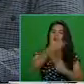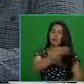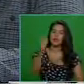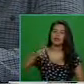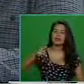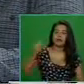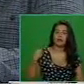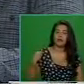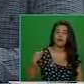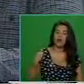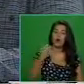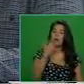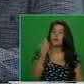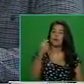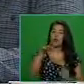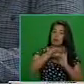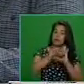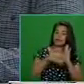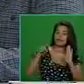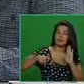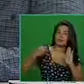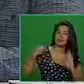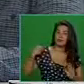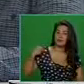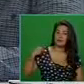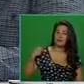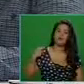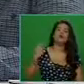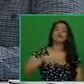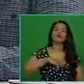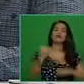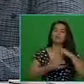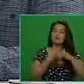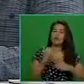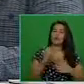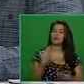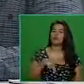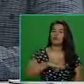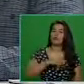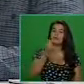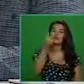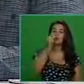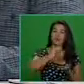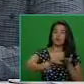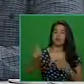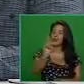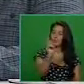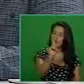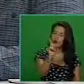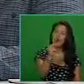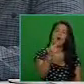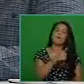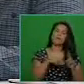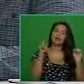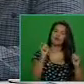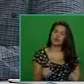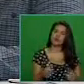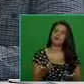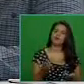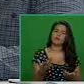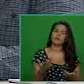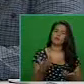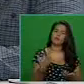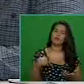digamos, requerimientos. Somos una institución que, si bien no da financiamiento y no da insumos, da algo que también